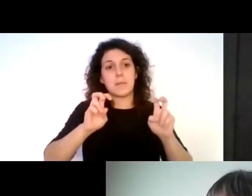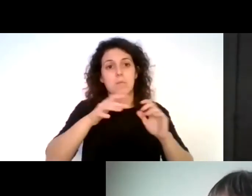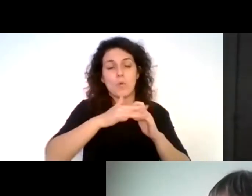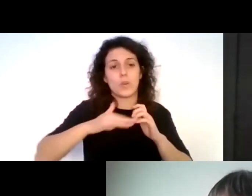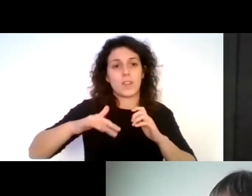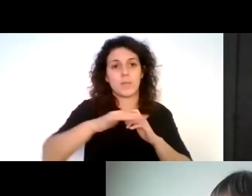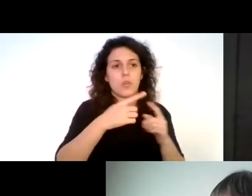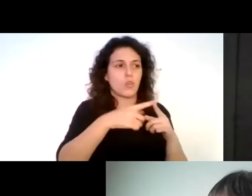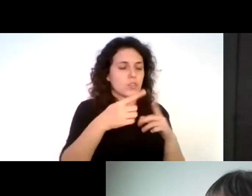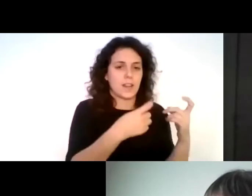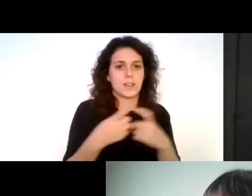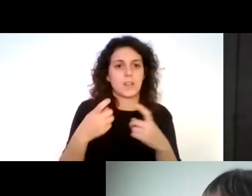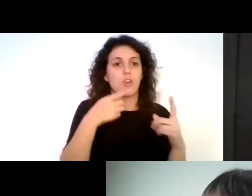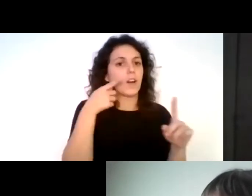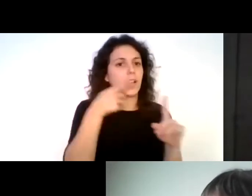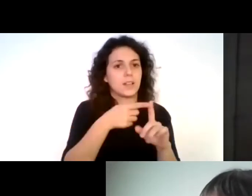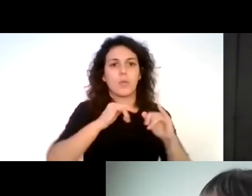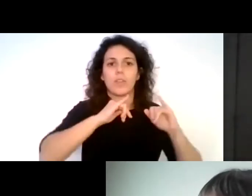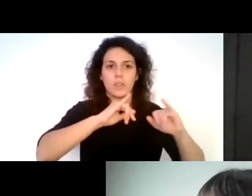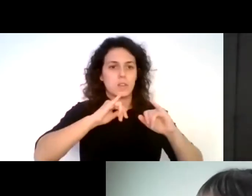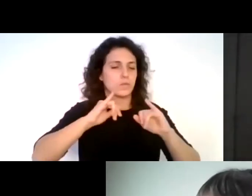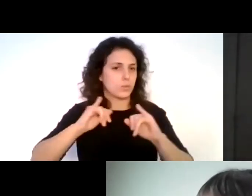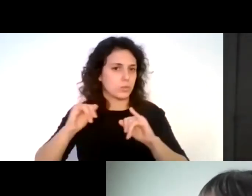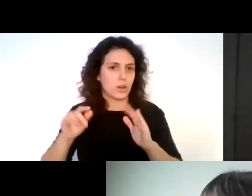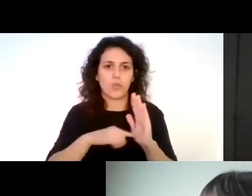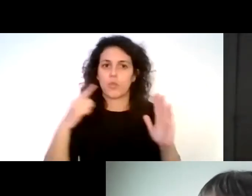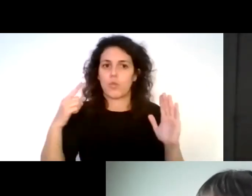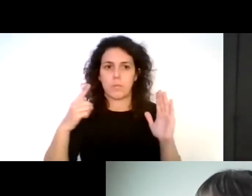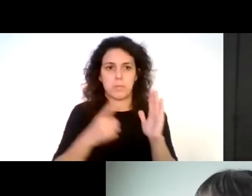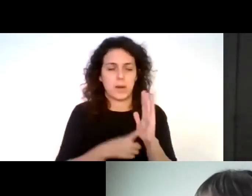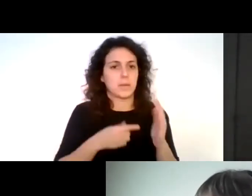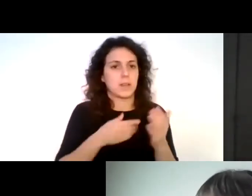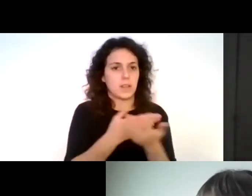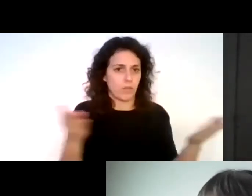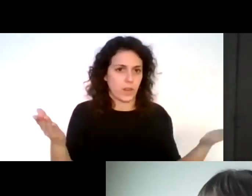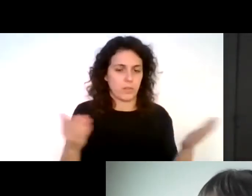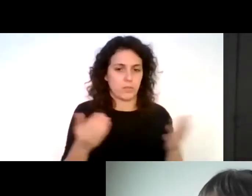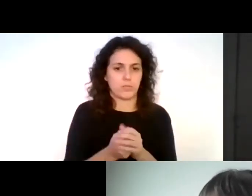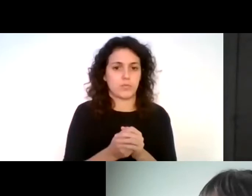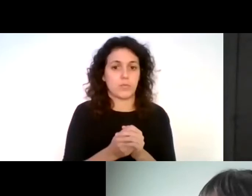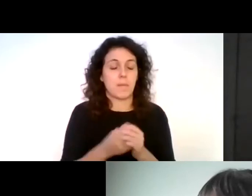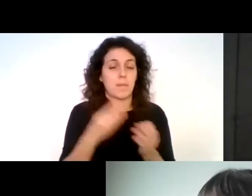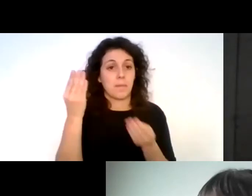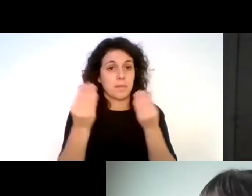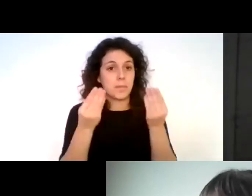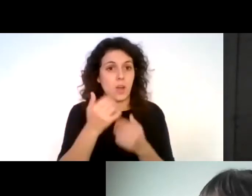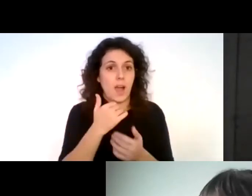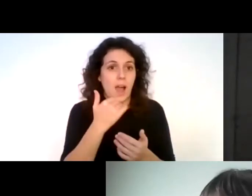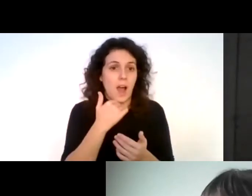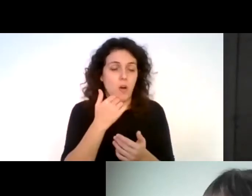todo lo necesario para que pudieran disfrutar de todo lo que se ofrece. Creo que es algo que ha